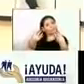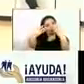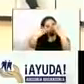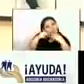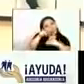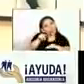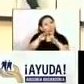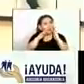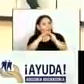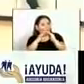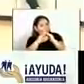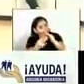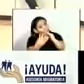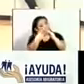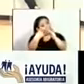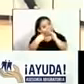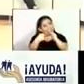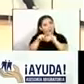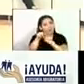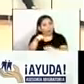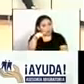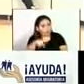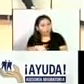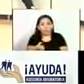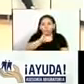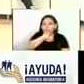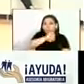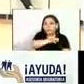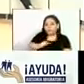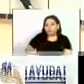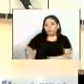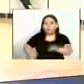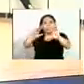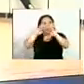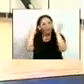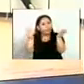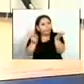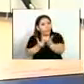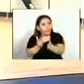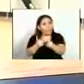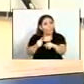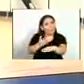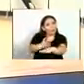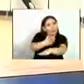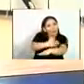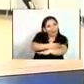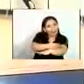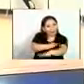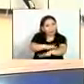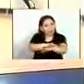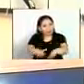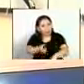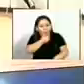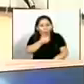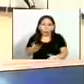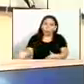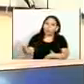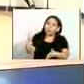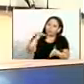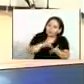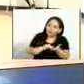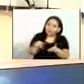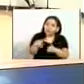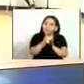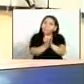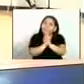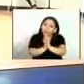contarles qué está pasando a nivel informativo tanto a nivel local como a nivel internacional y hoy antes de despedirnos queremos hacerles nuevamente un llamado a que por